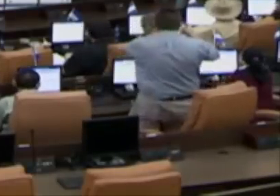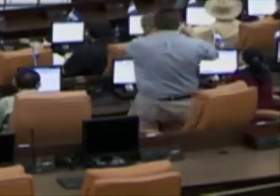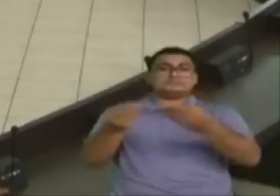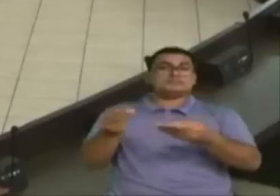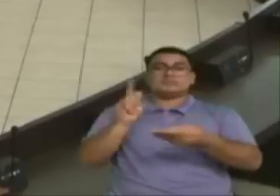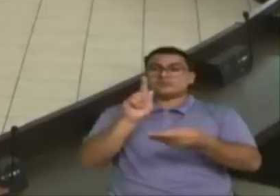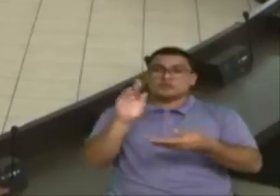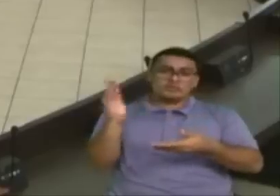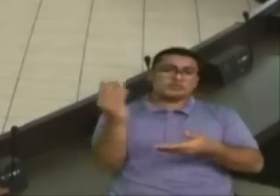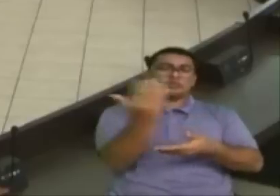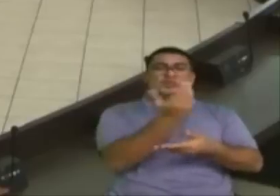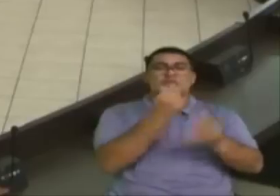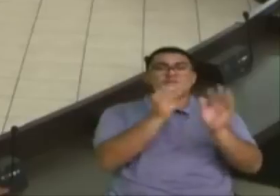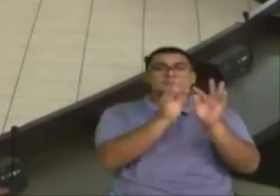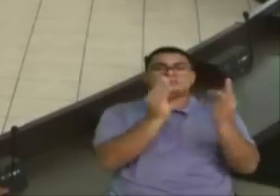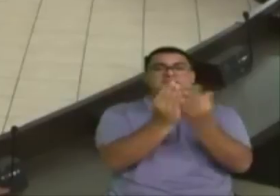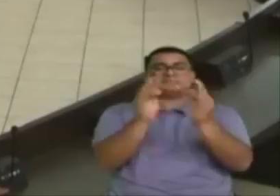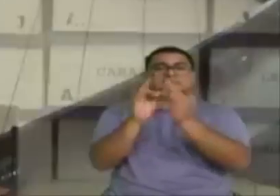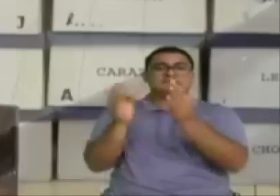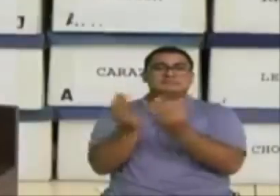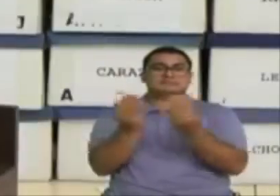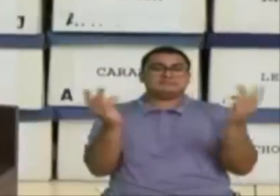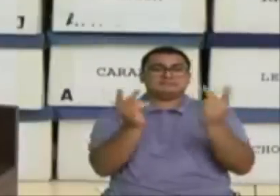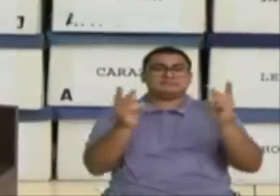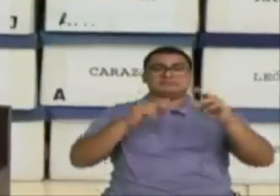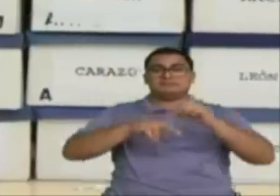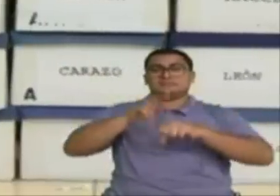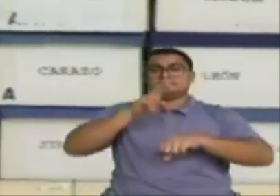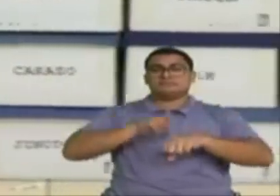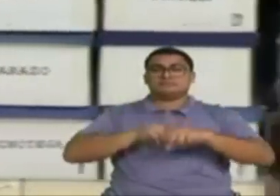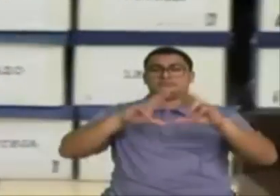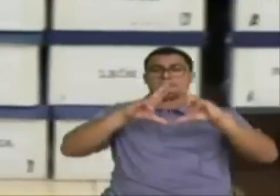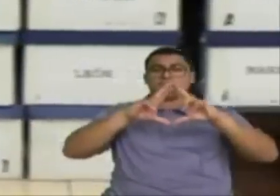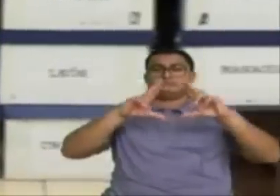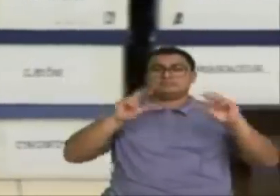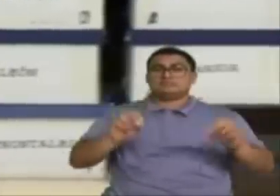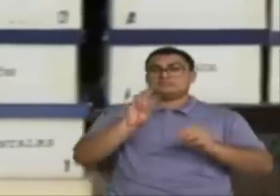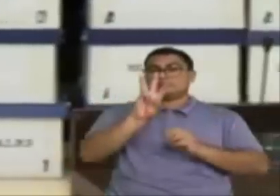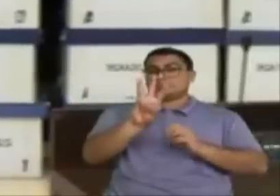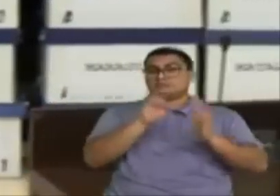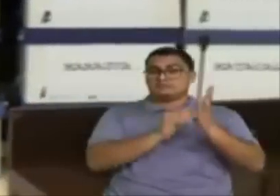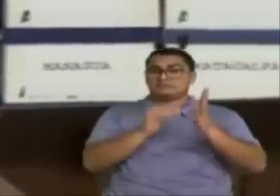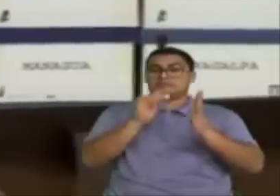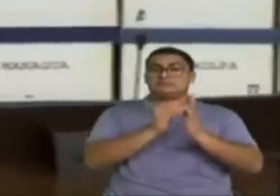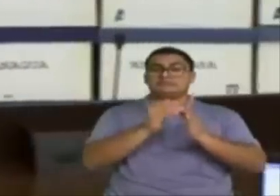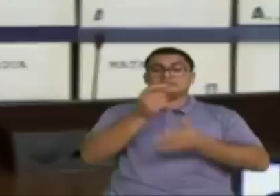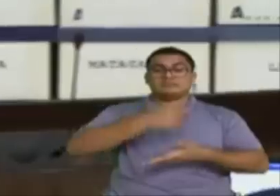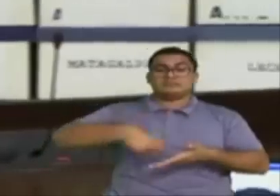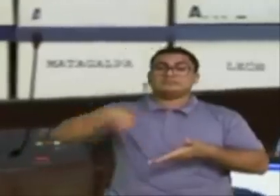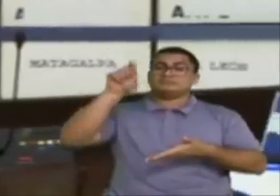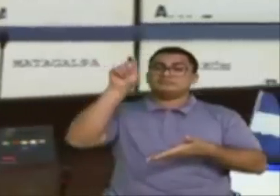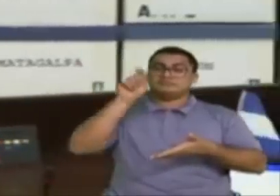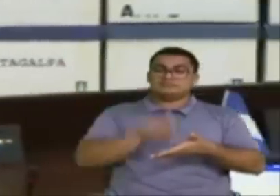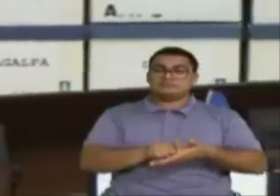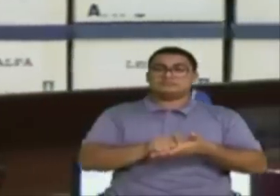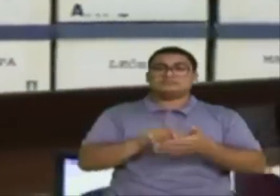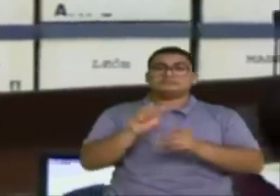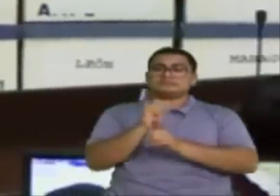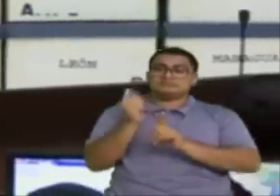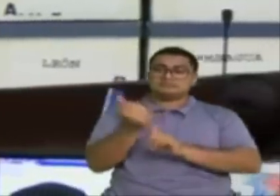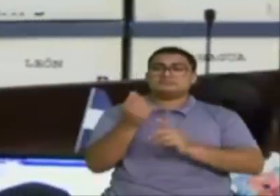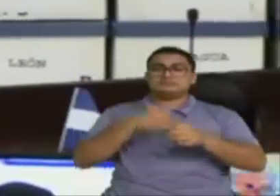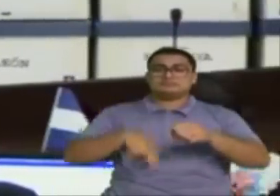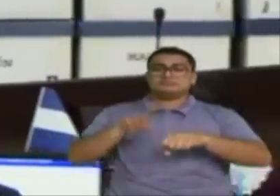odio. La bancada oficialista presentó ante el plenario decenas de cajas con cartas presuntamente firmadas por 3 millones